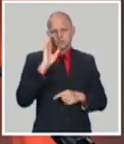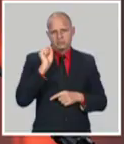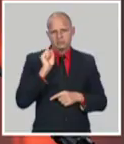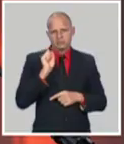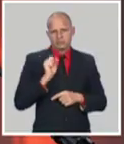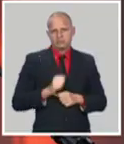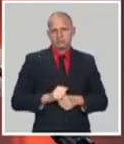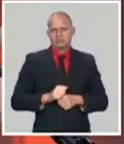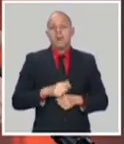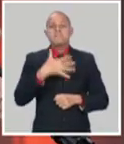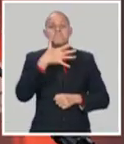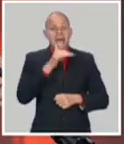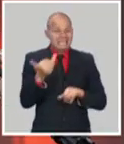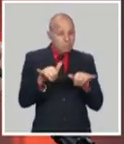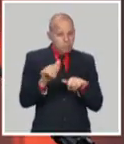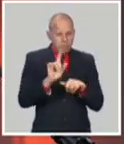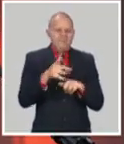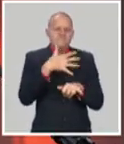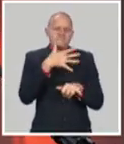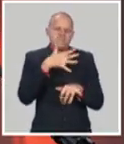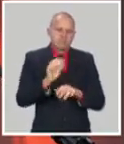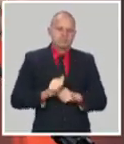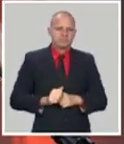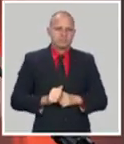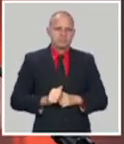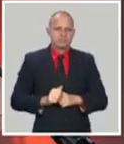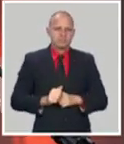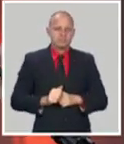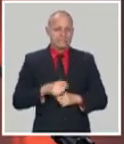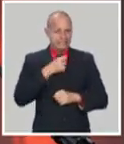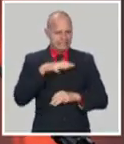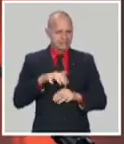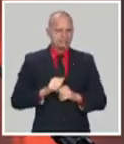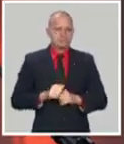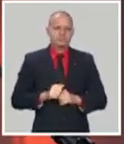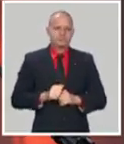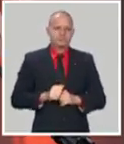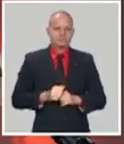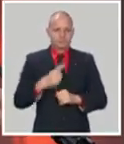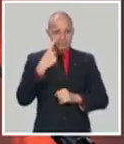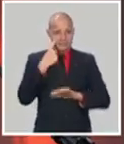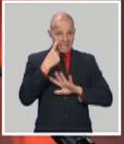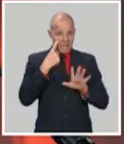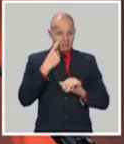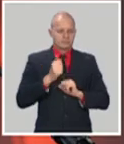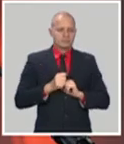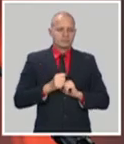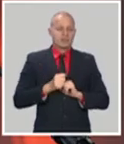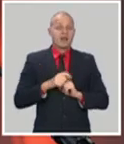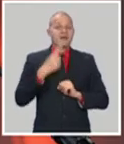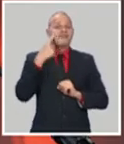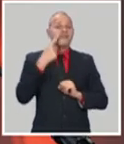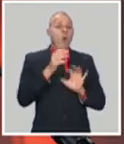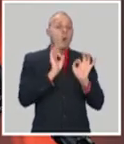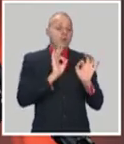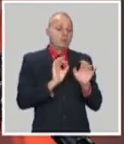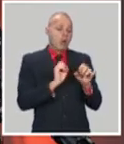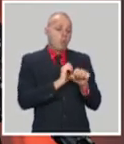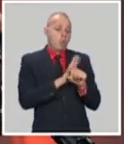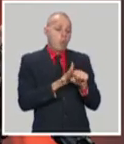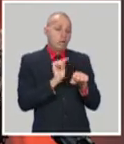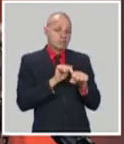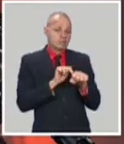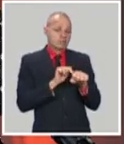variante de un virus, porque tiene una mutación, tiene un grupo de mutaciones, y eso